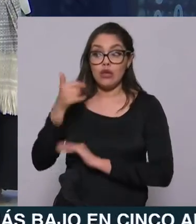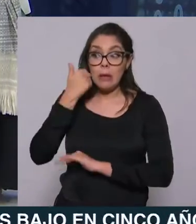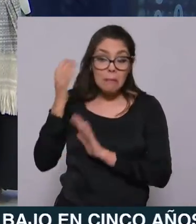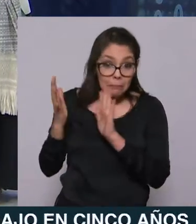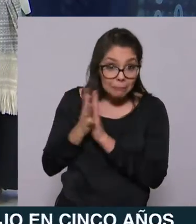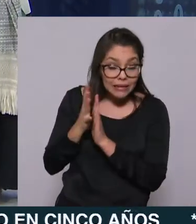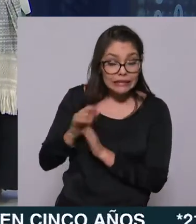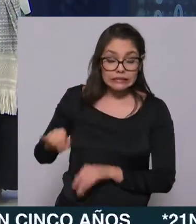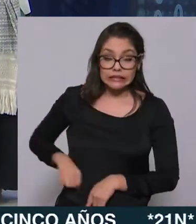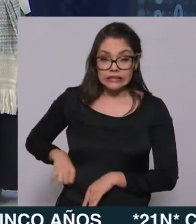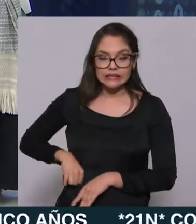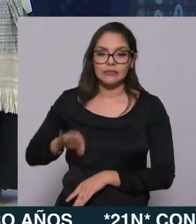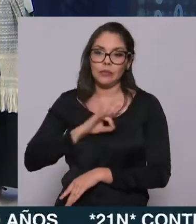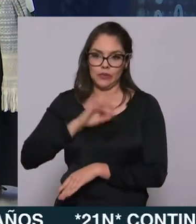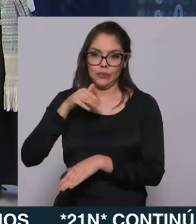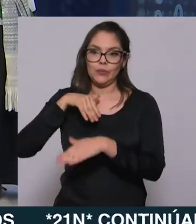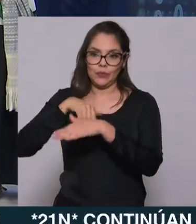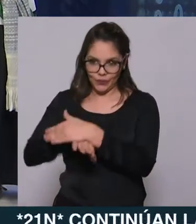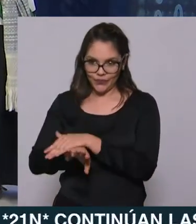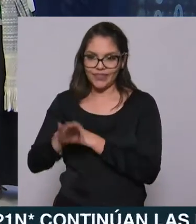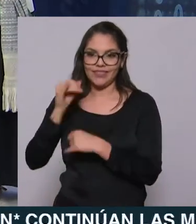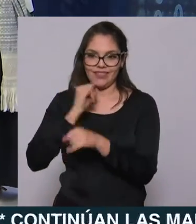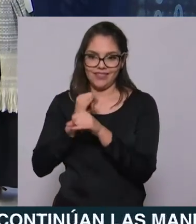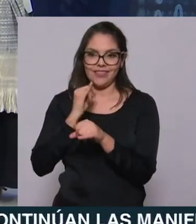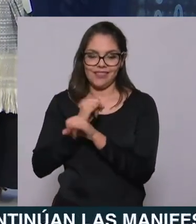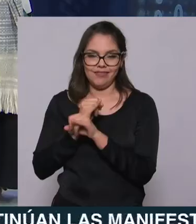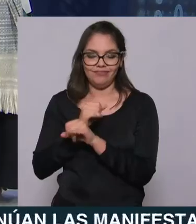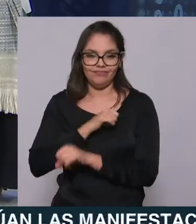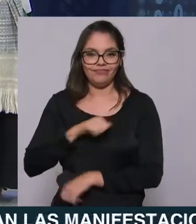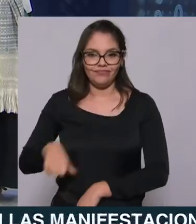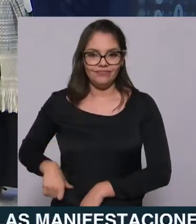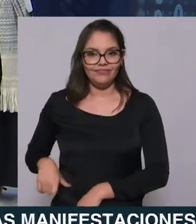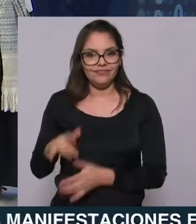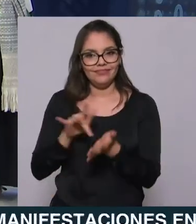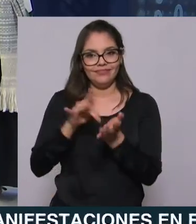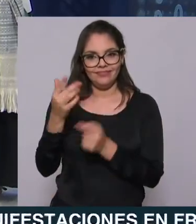participar, señoritas, ya lo saben, está la puerta abierta. Gracias a las tres y ahí están los detalles.